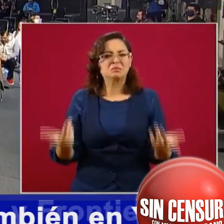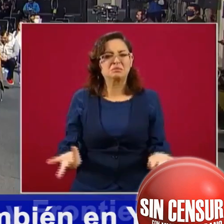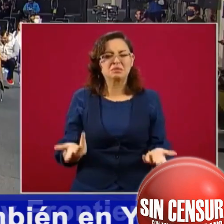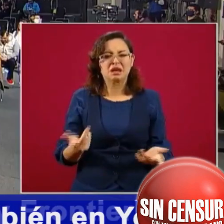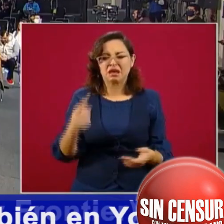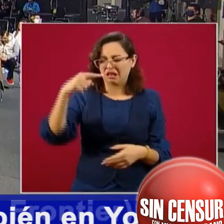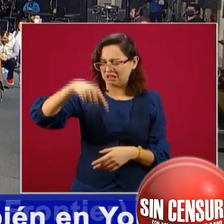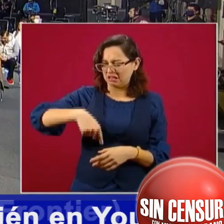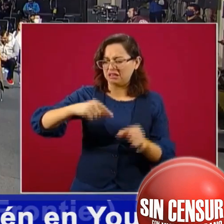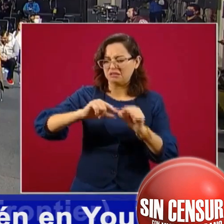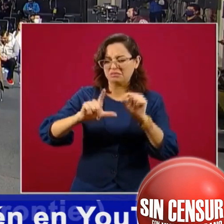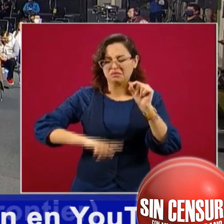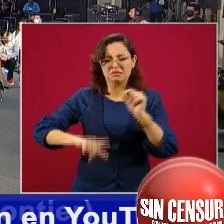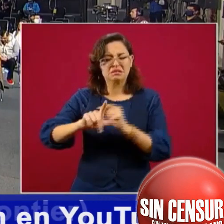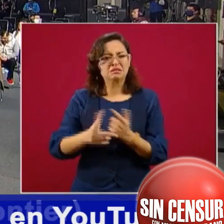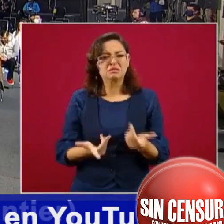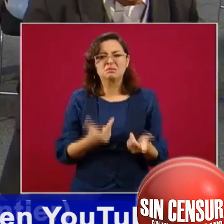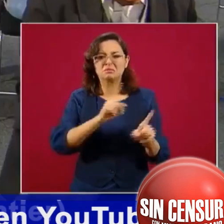País,